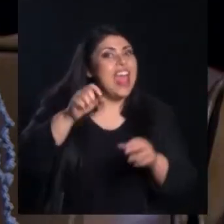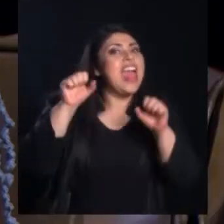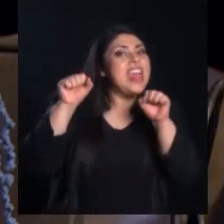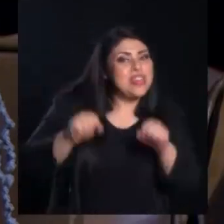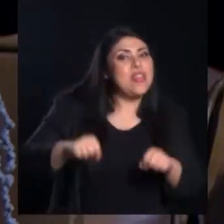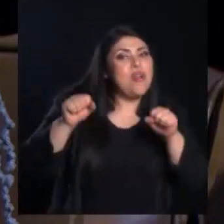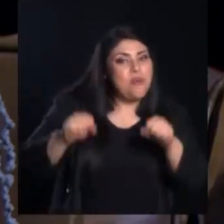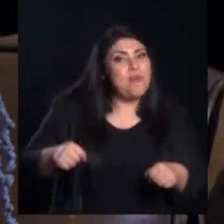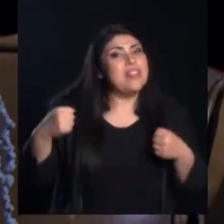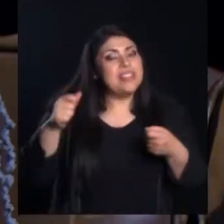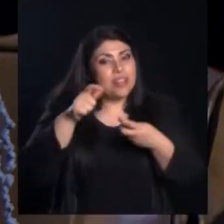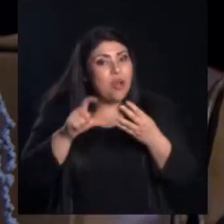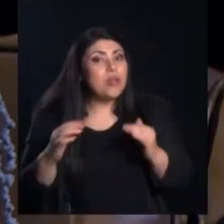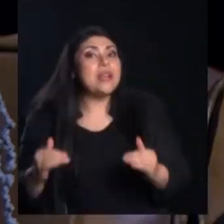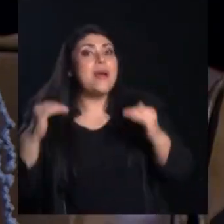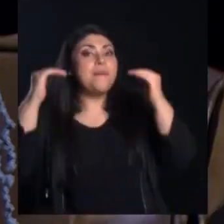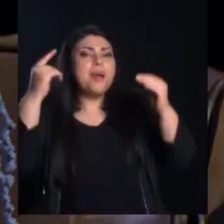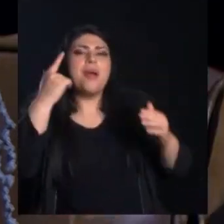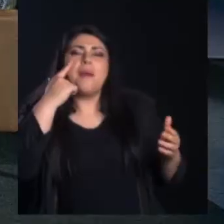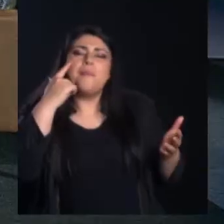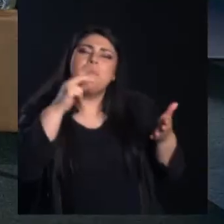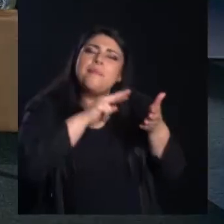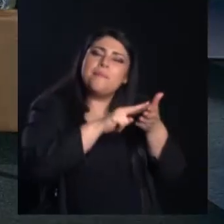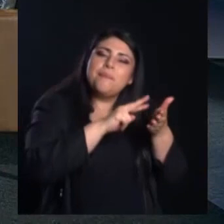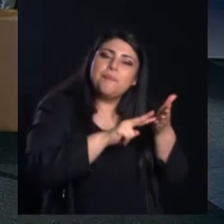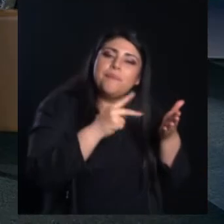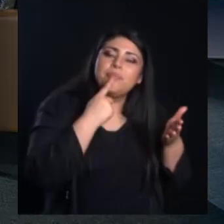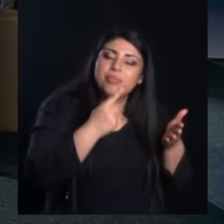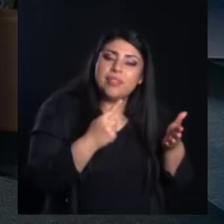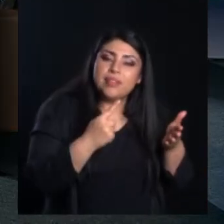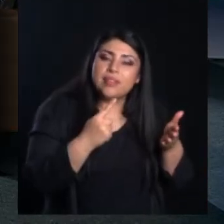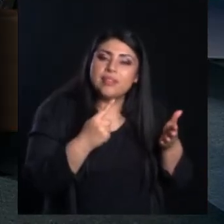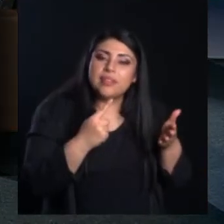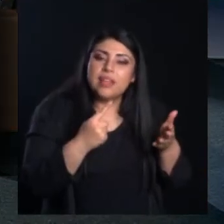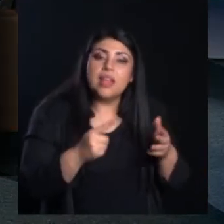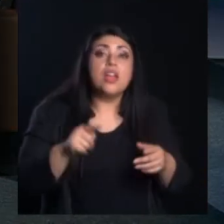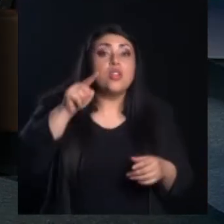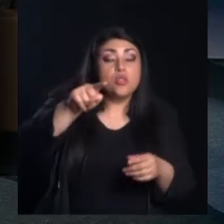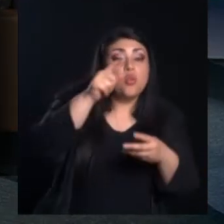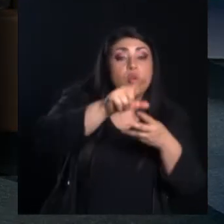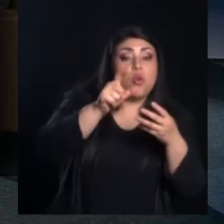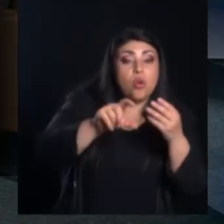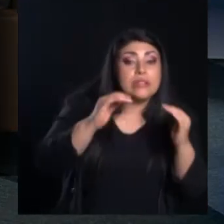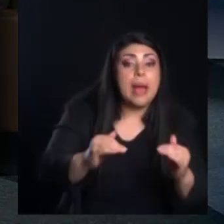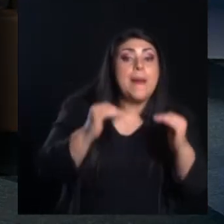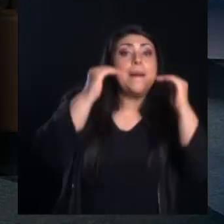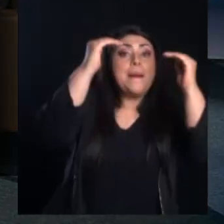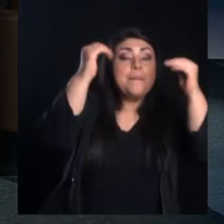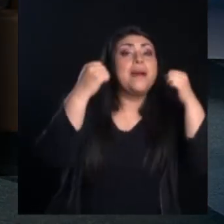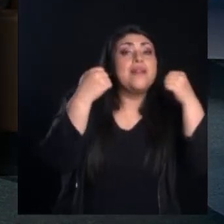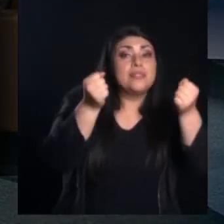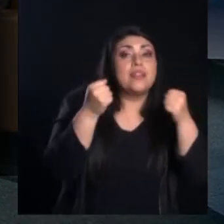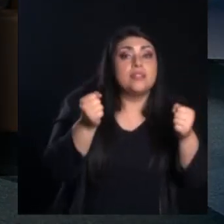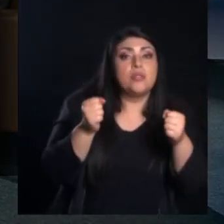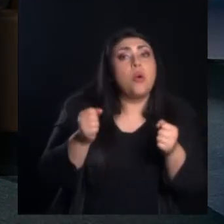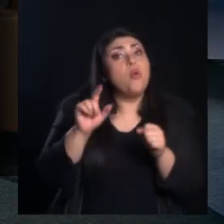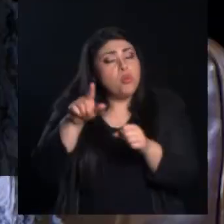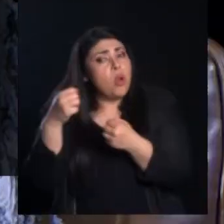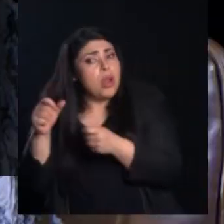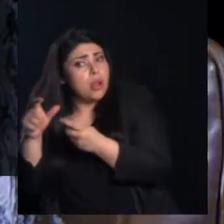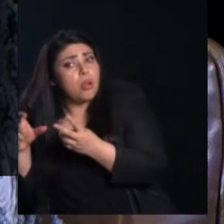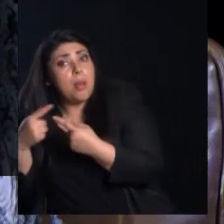mayores cosas que él y me gusta qué dices y aún mayores harán o sea no solamente se queda que vas a hacer cosas sino